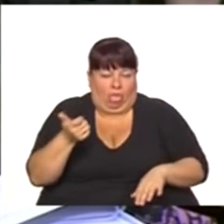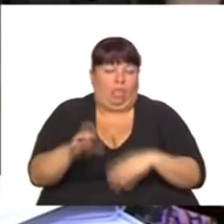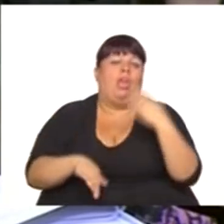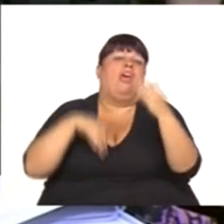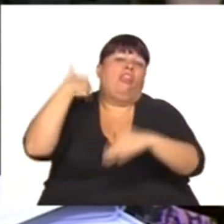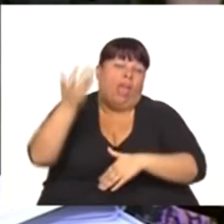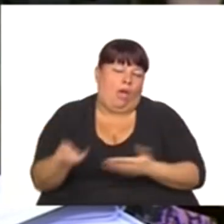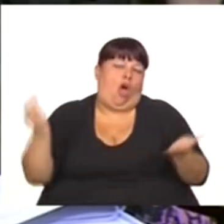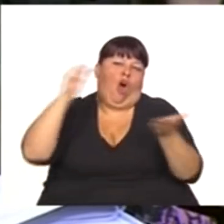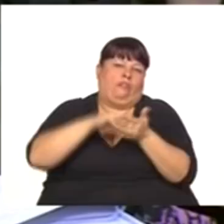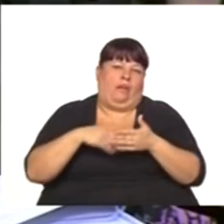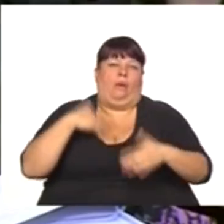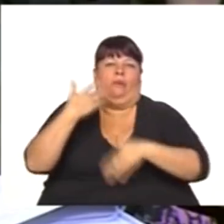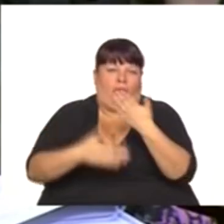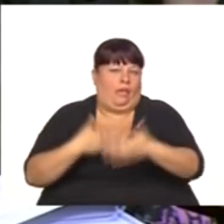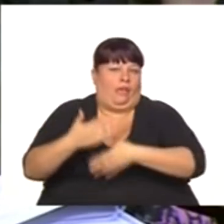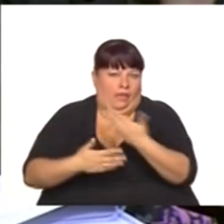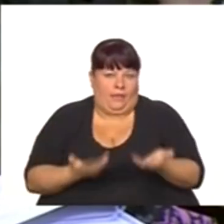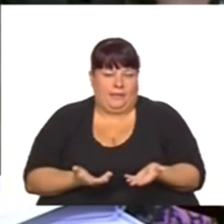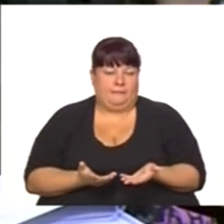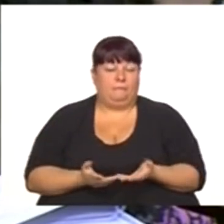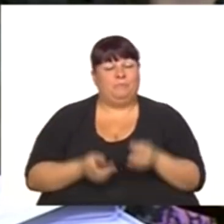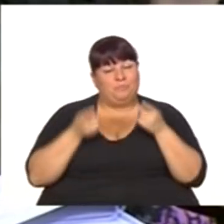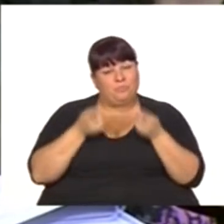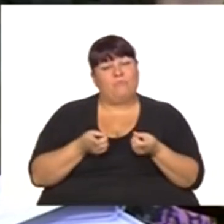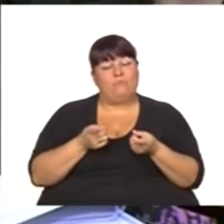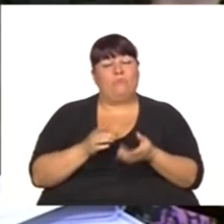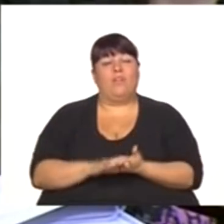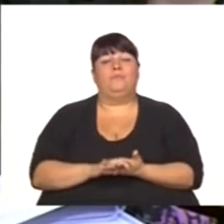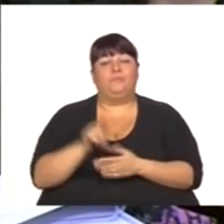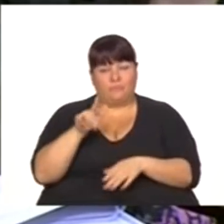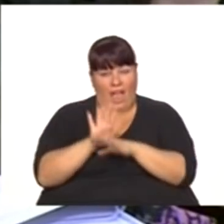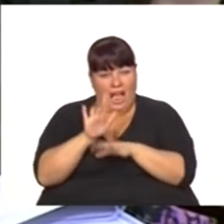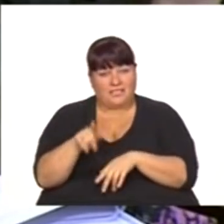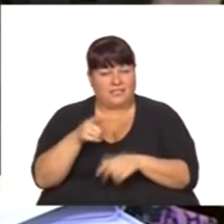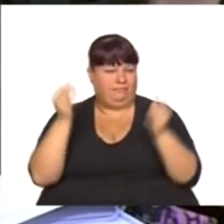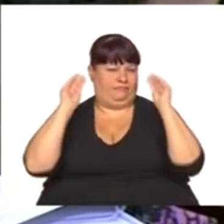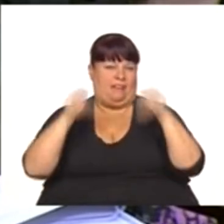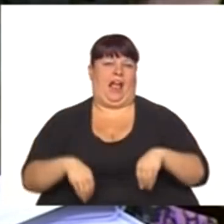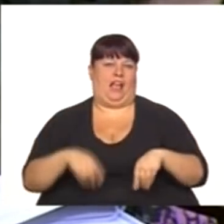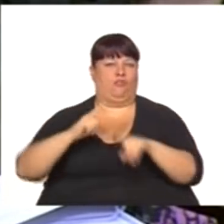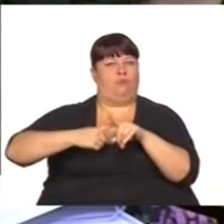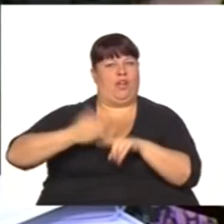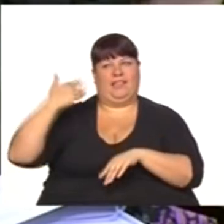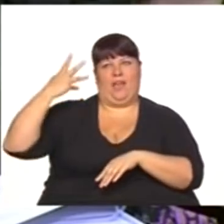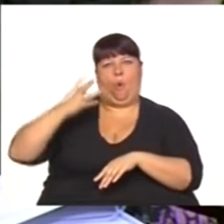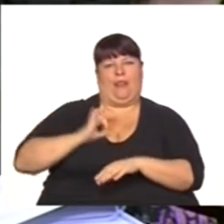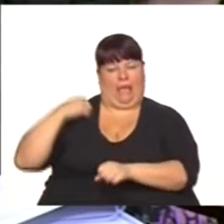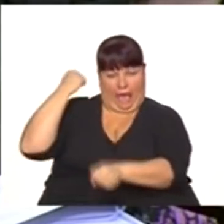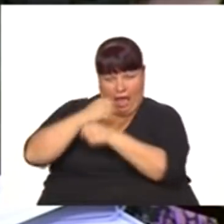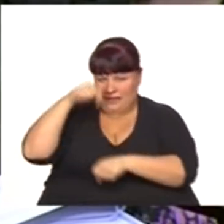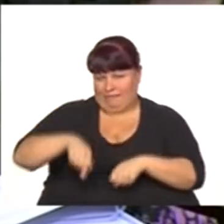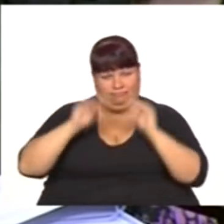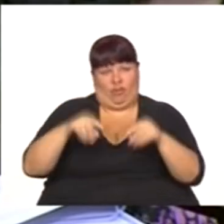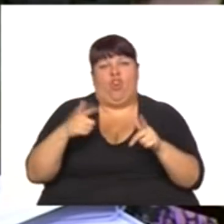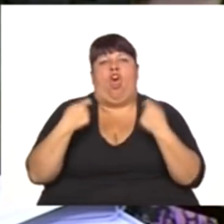Después volvemos a las andadas. Y esto es el gran fracaso de la política de los últimos 40 años. No